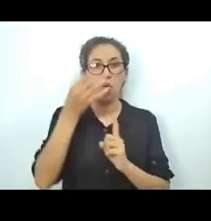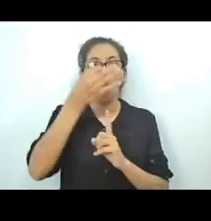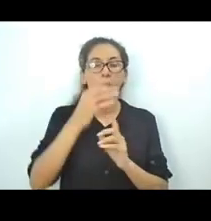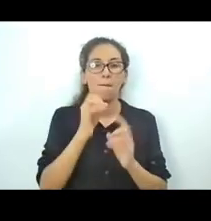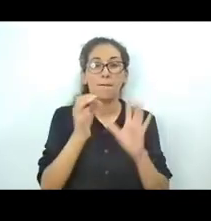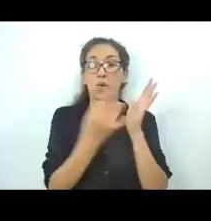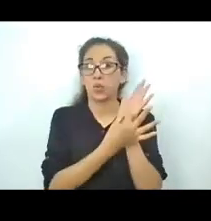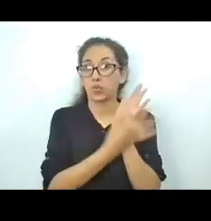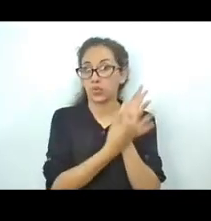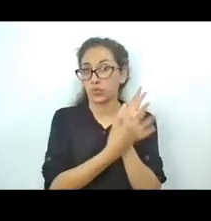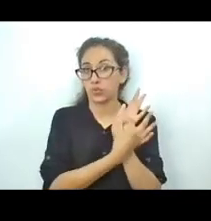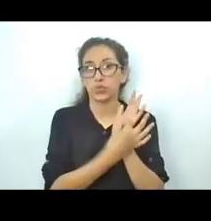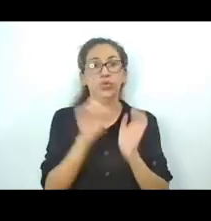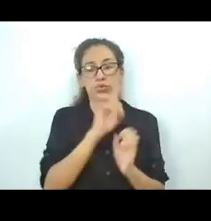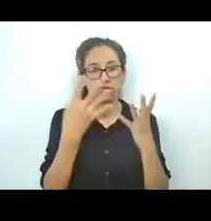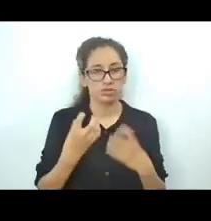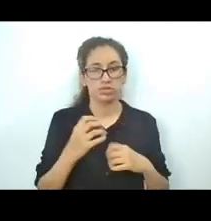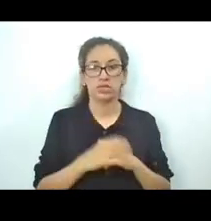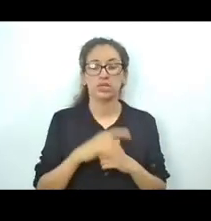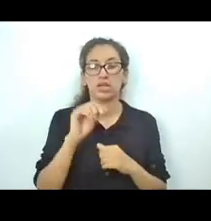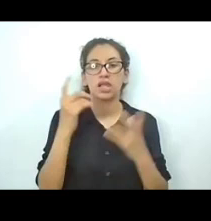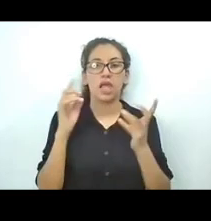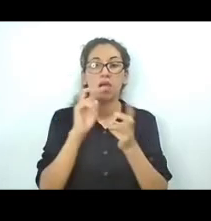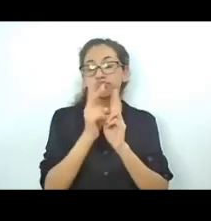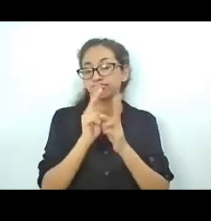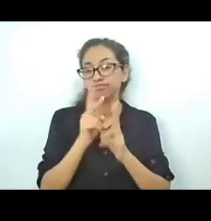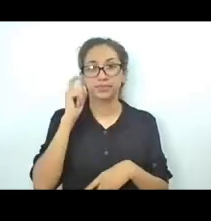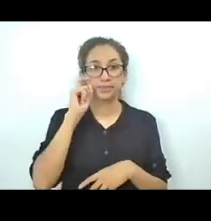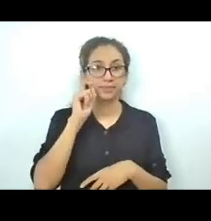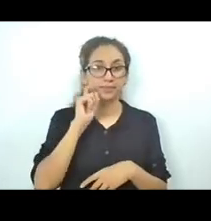una relación, ya sea casual, una relación de pareja, y más bien